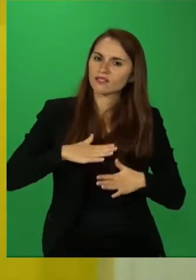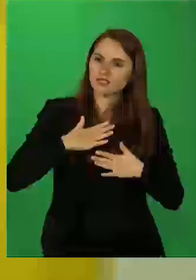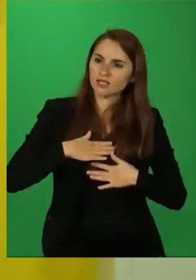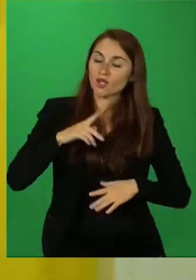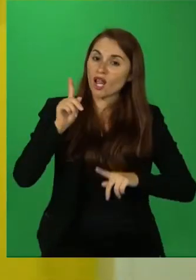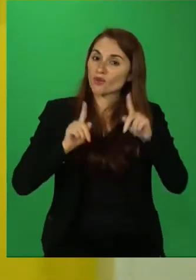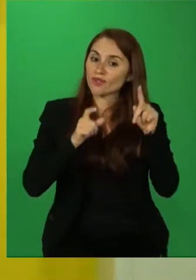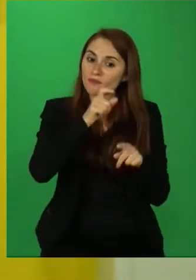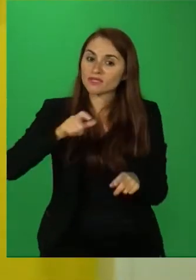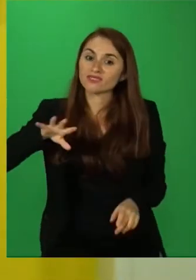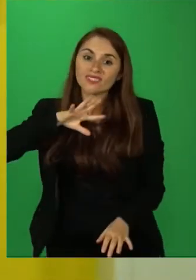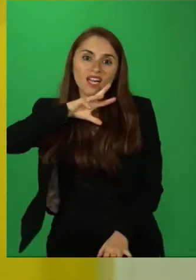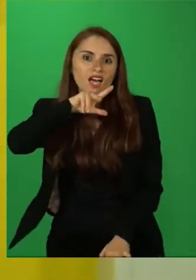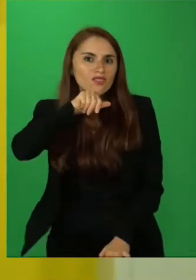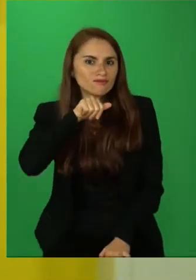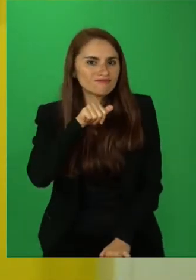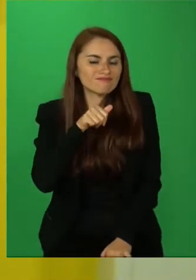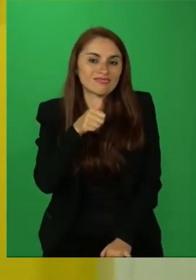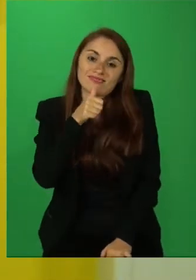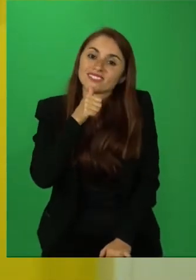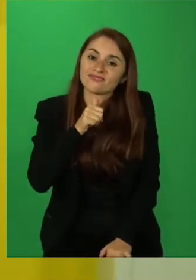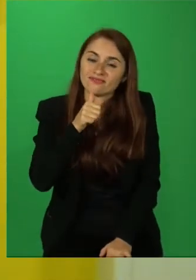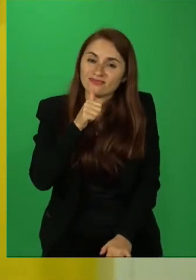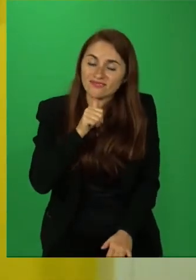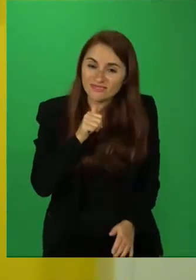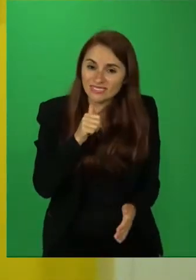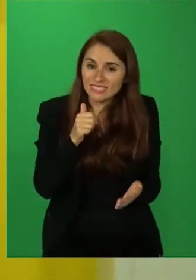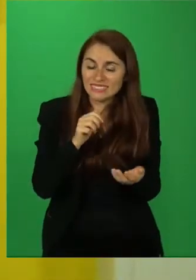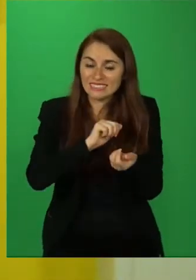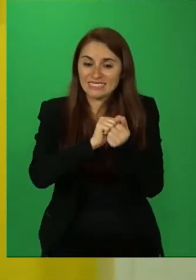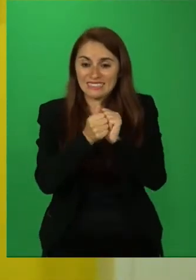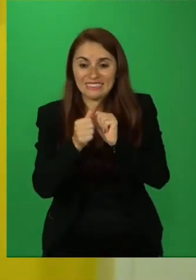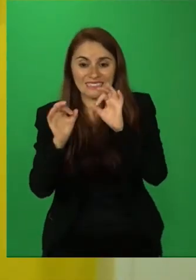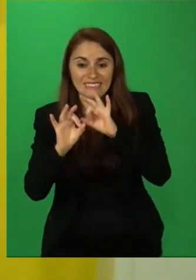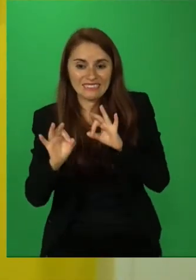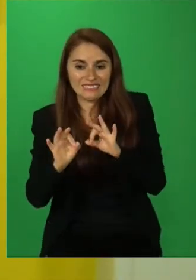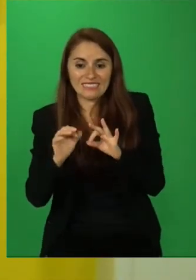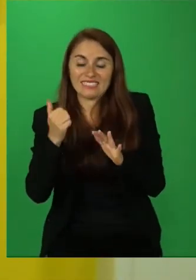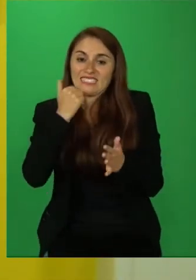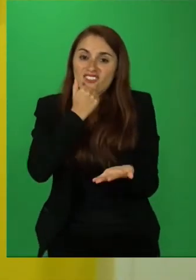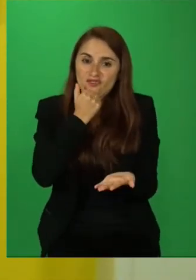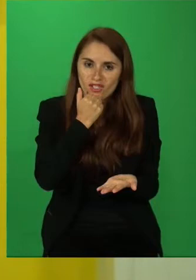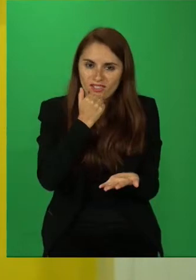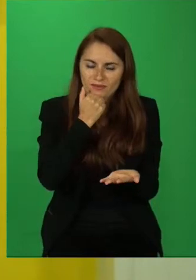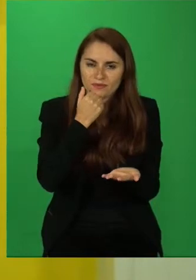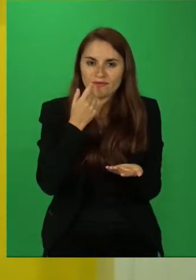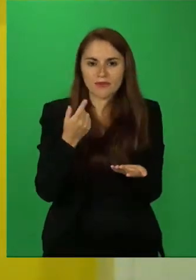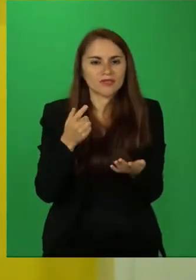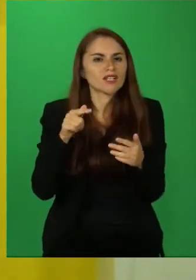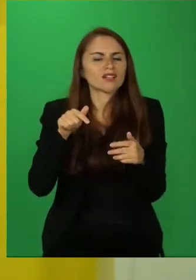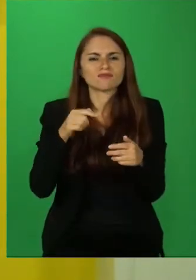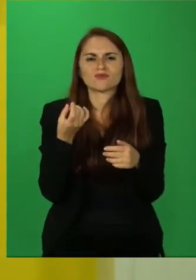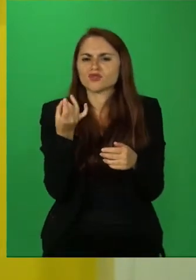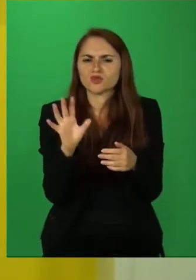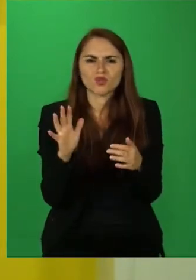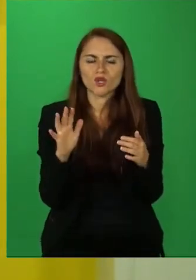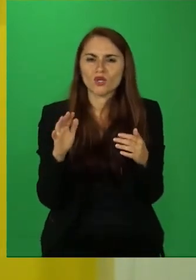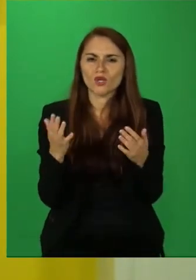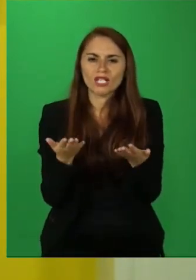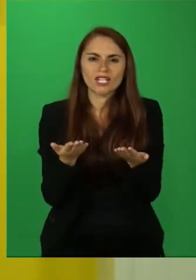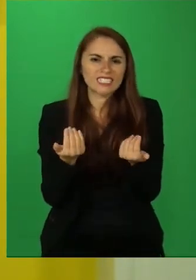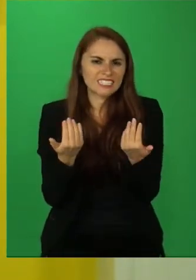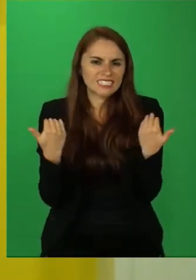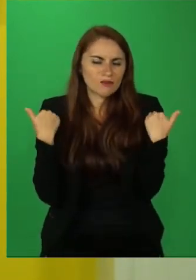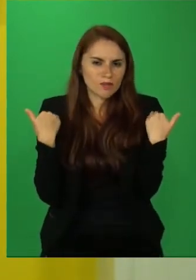personas adultas que aún así interpretan mal. Así que esto es solo práctica. Vamos, con